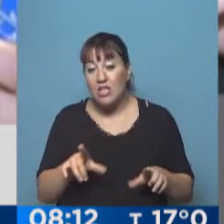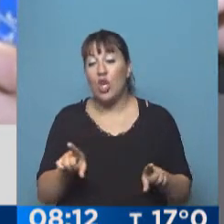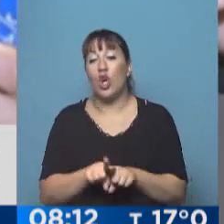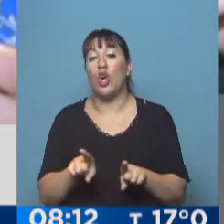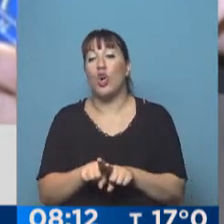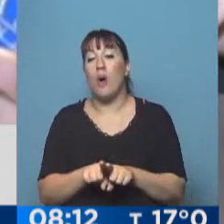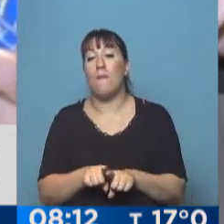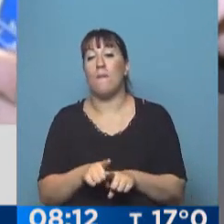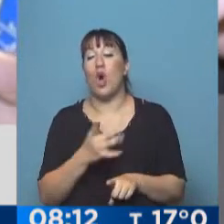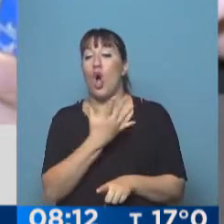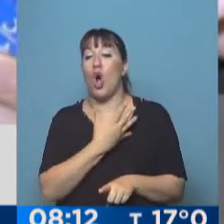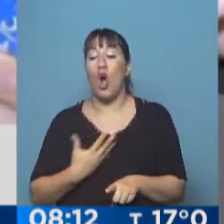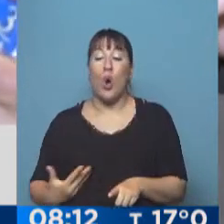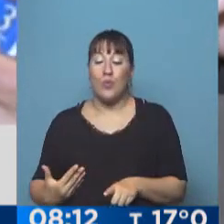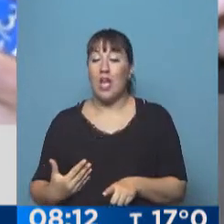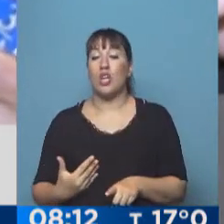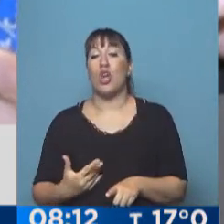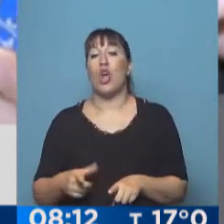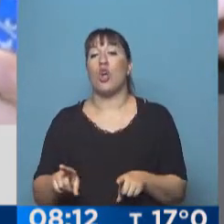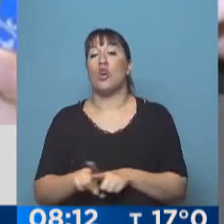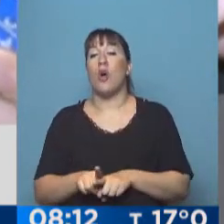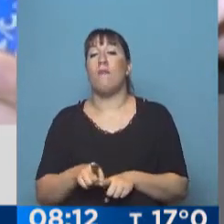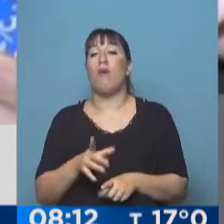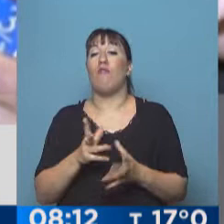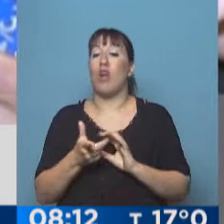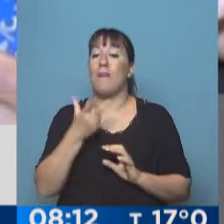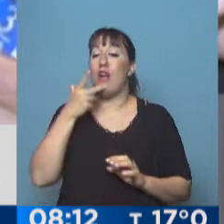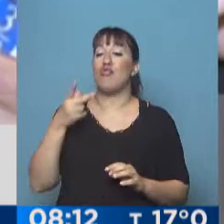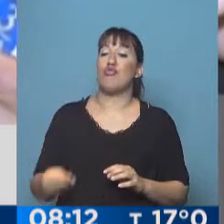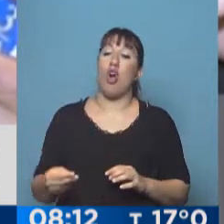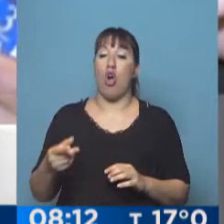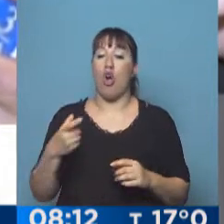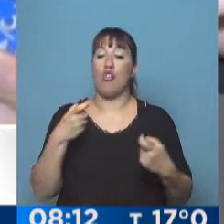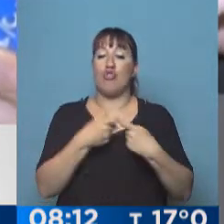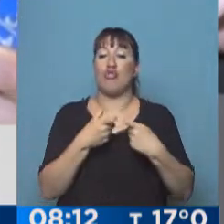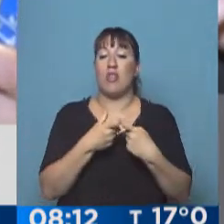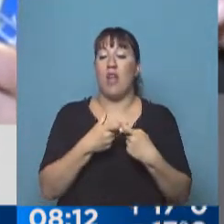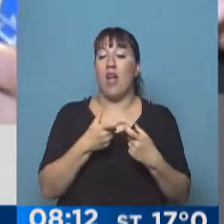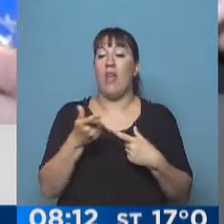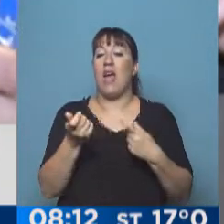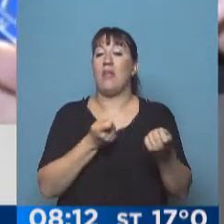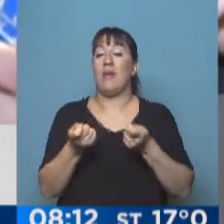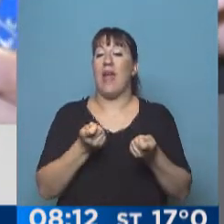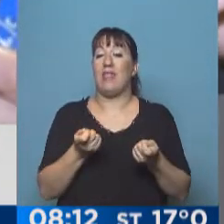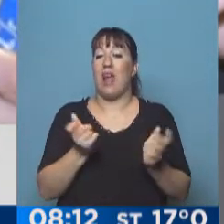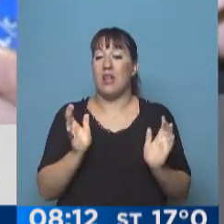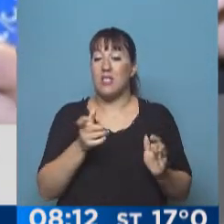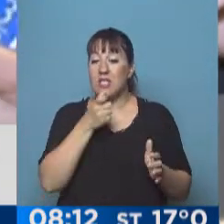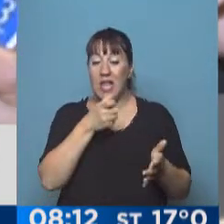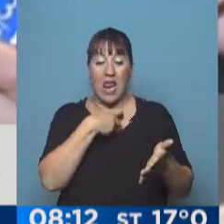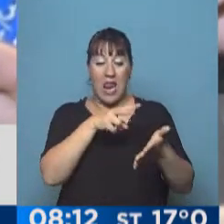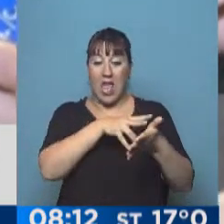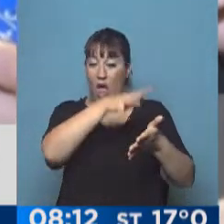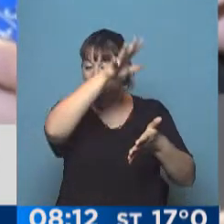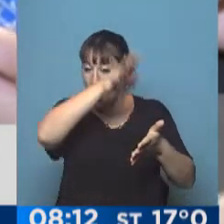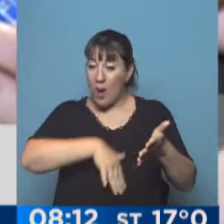al estado de tener sociedades administradas por el derecho privado a pesar de que si uno lee de punta a